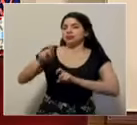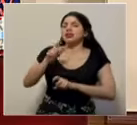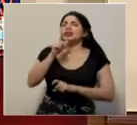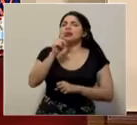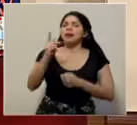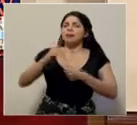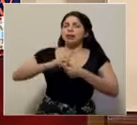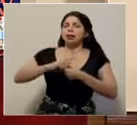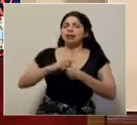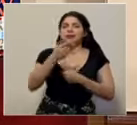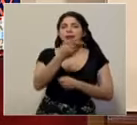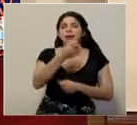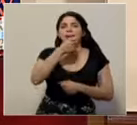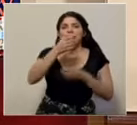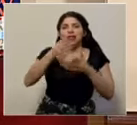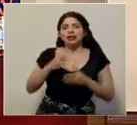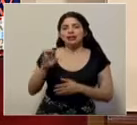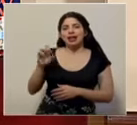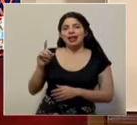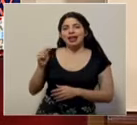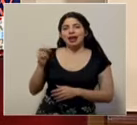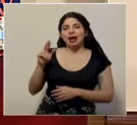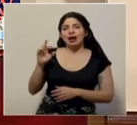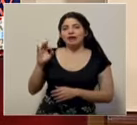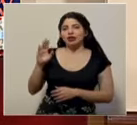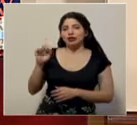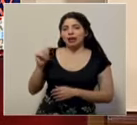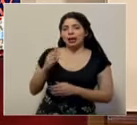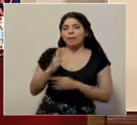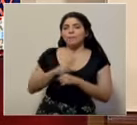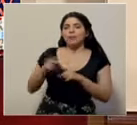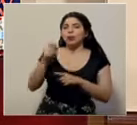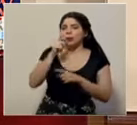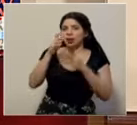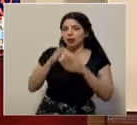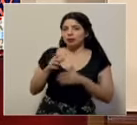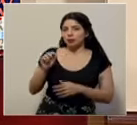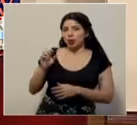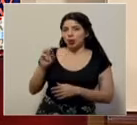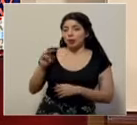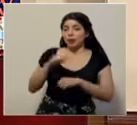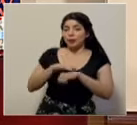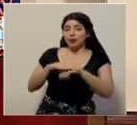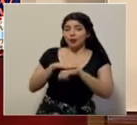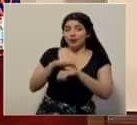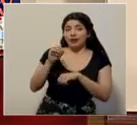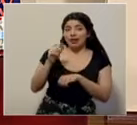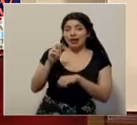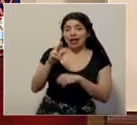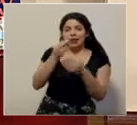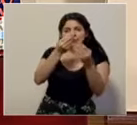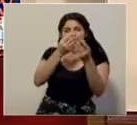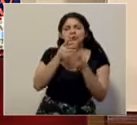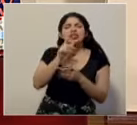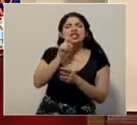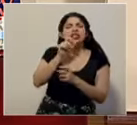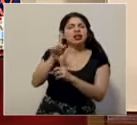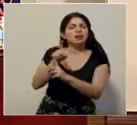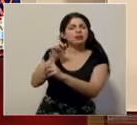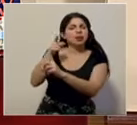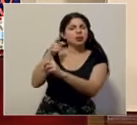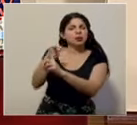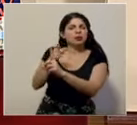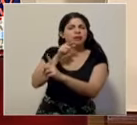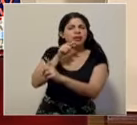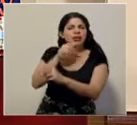la participación del colega Edgar Fonseca de puroperiodismo.com. Por favor, don Edgar, indica a quién estaría dirigidas